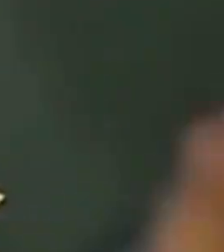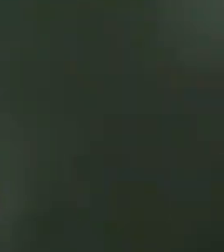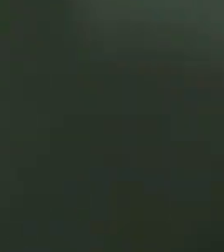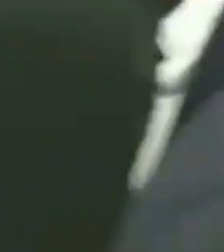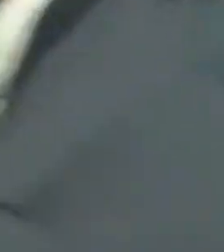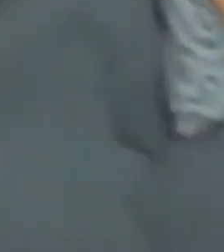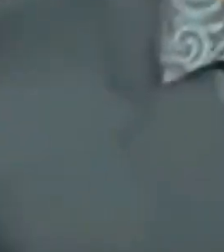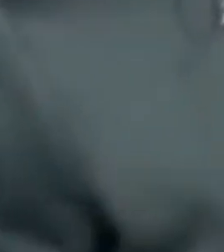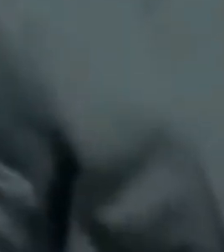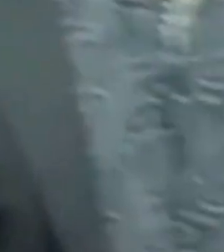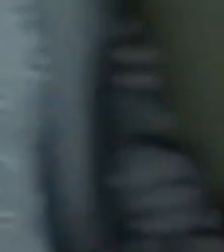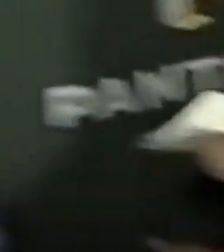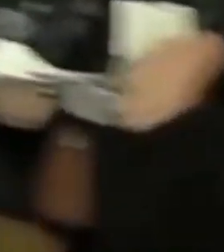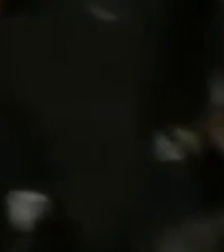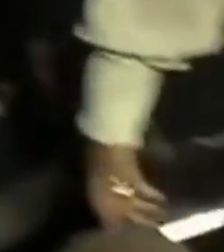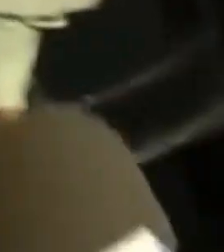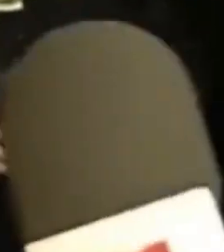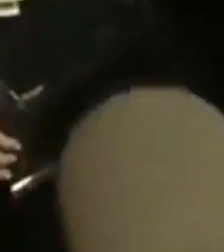ningún momento. Más.